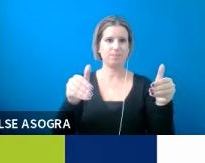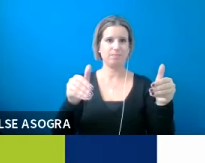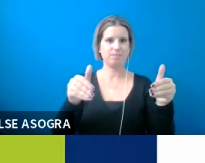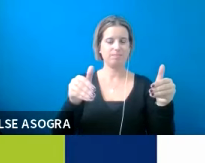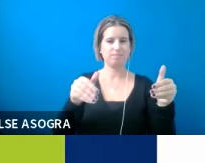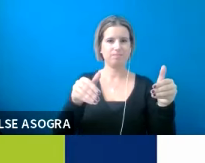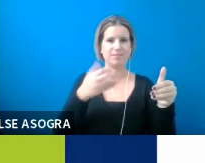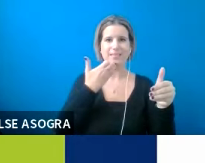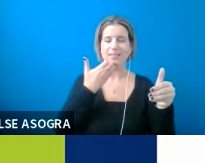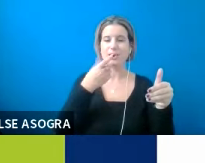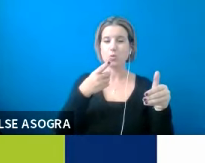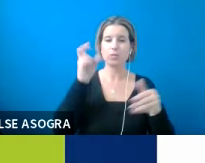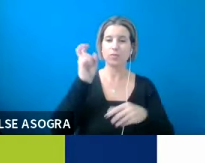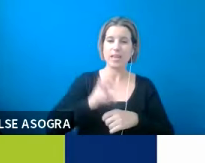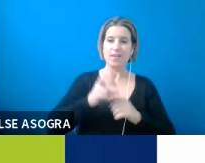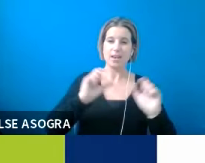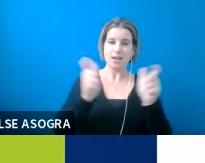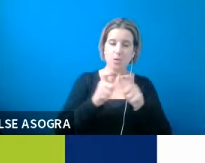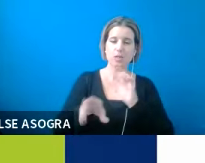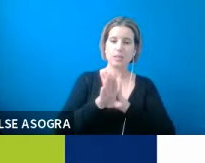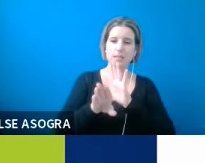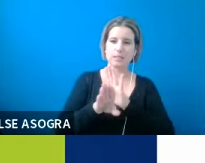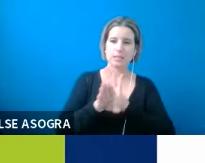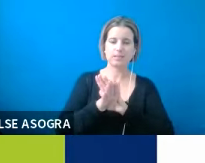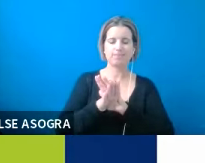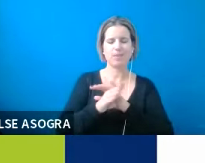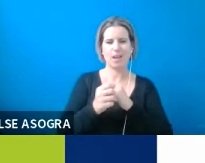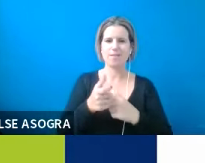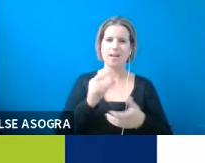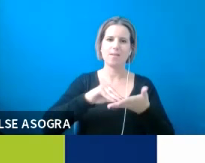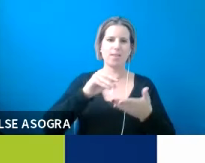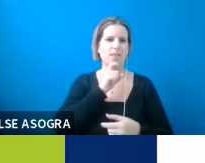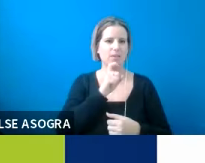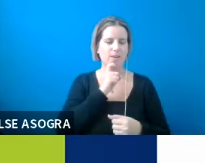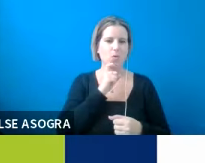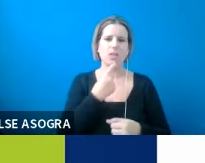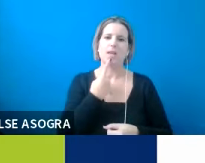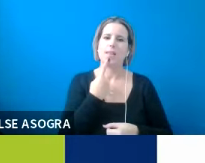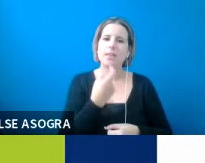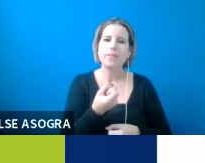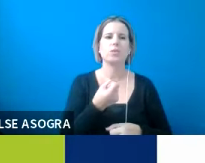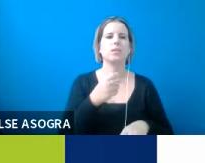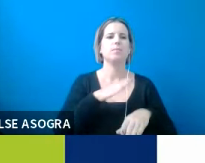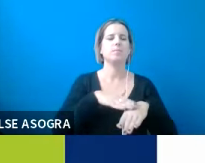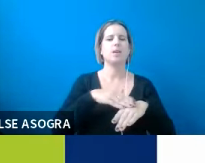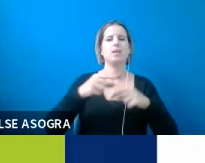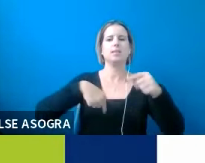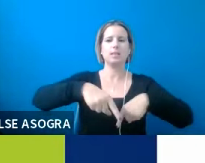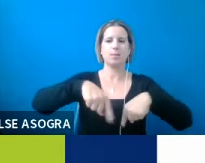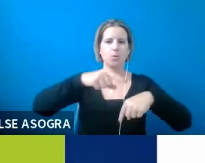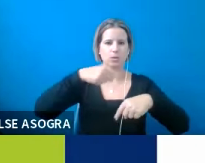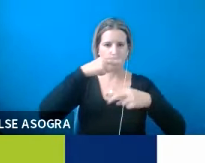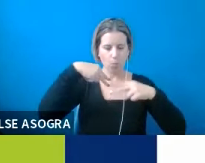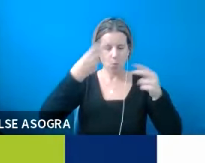constante viniendo a las sesiones muchas veces se les complica en cierta medida porque tienen dificultades también para acceder al transporte público